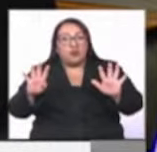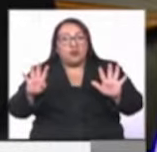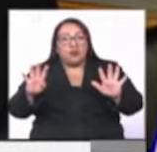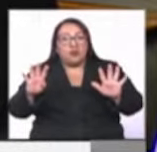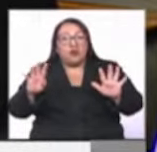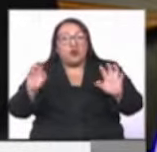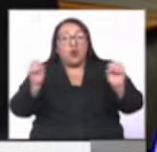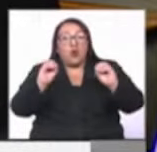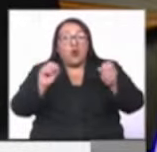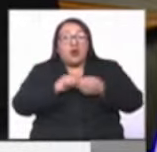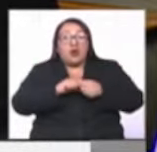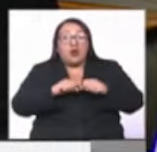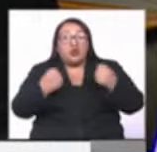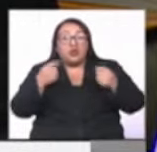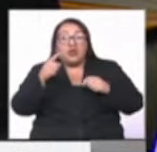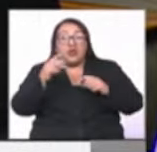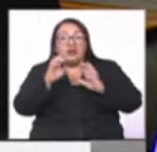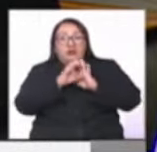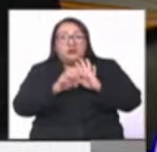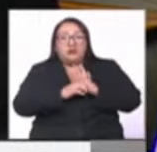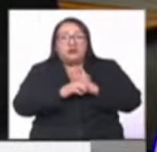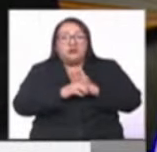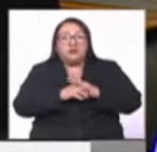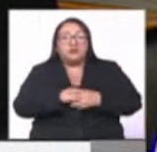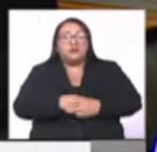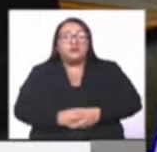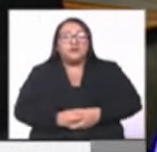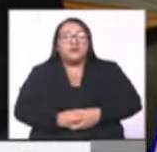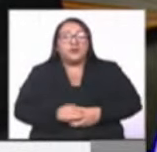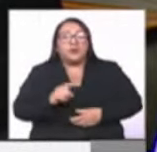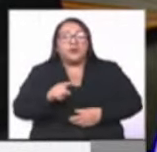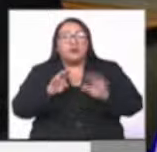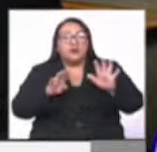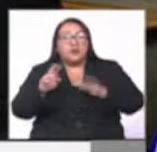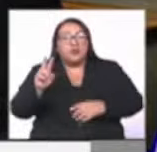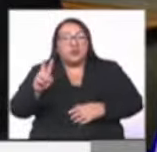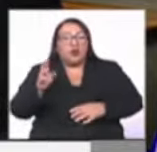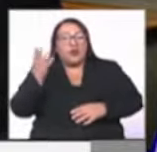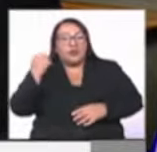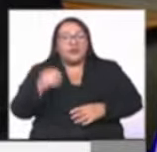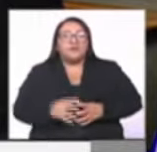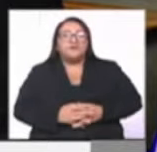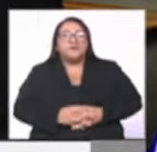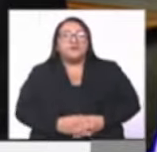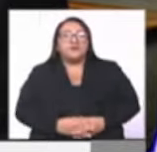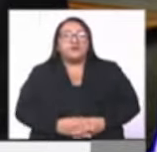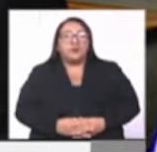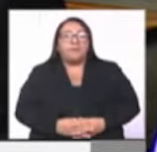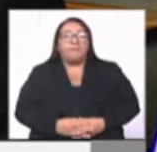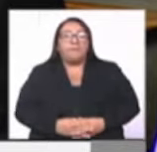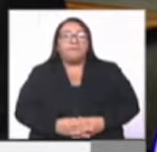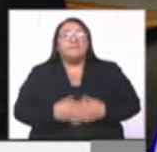desde la ruptura del orden constitucional del 5 de abril de 1992 queremos transitar el camino de